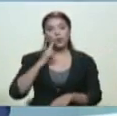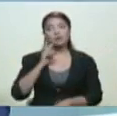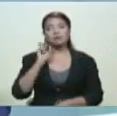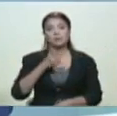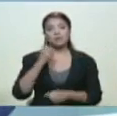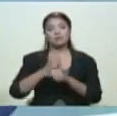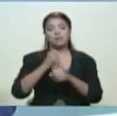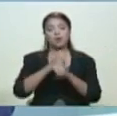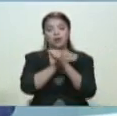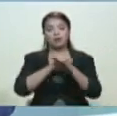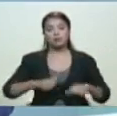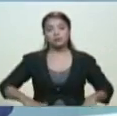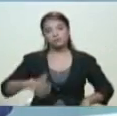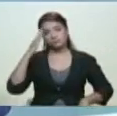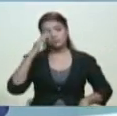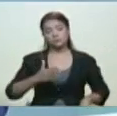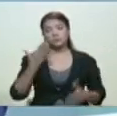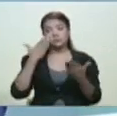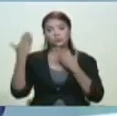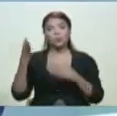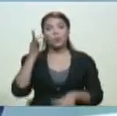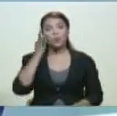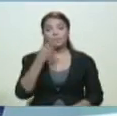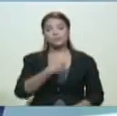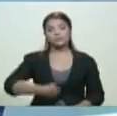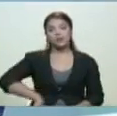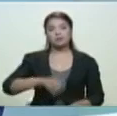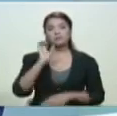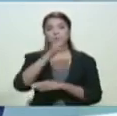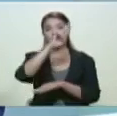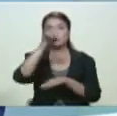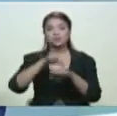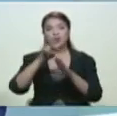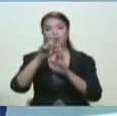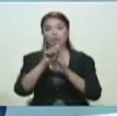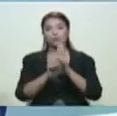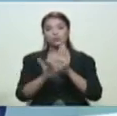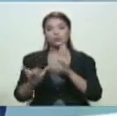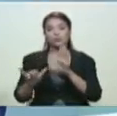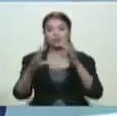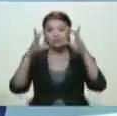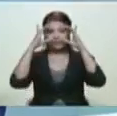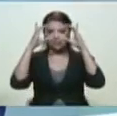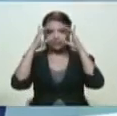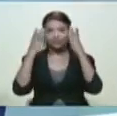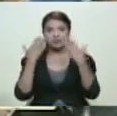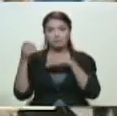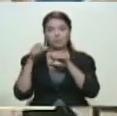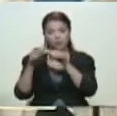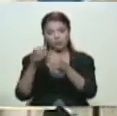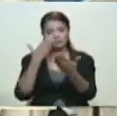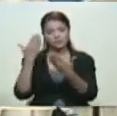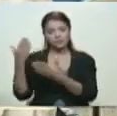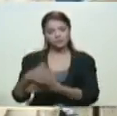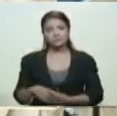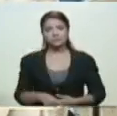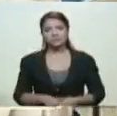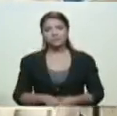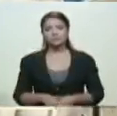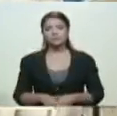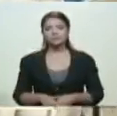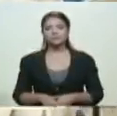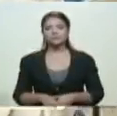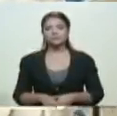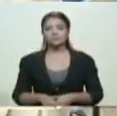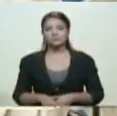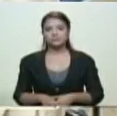Guardia Nacional Bolivariana, presencia allí de la Presidenta de la Asamblea Nacional Constituyente, Delcy Rodríguez. Vamos a seguir escuchando sus apreciaciones. Este tipo de